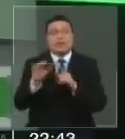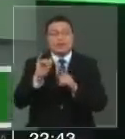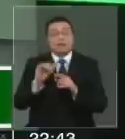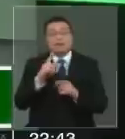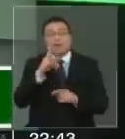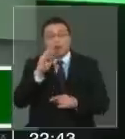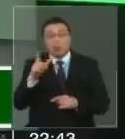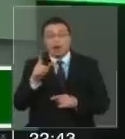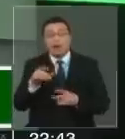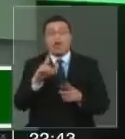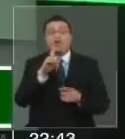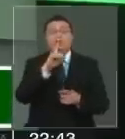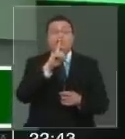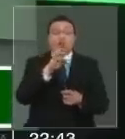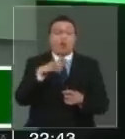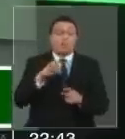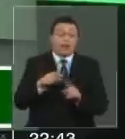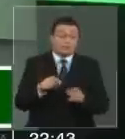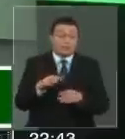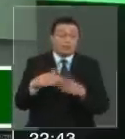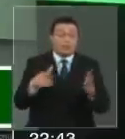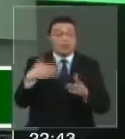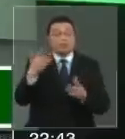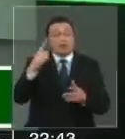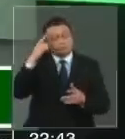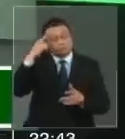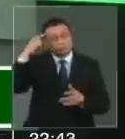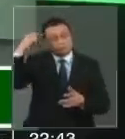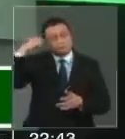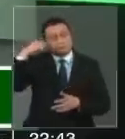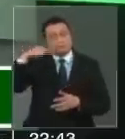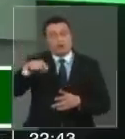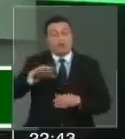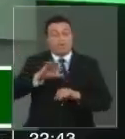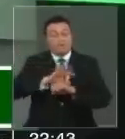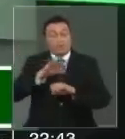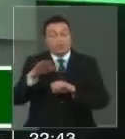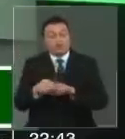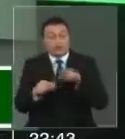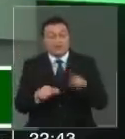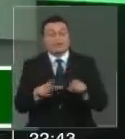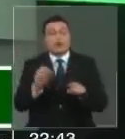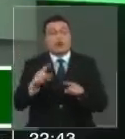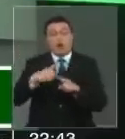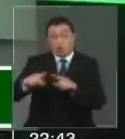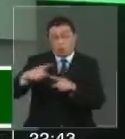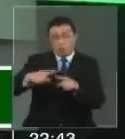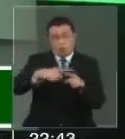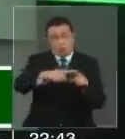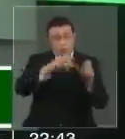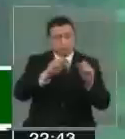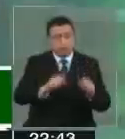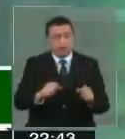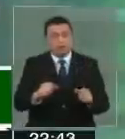vez, aparte de Tomás evidentemente, cuál fue el diagnóstico que hiciste? ¿Por qué esta fundación y no otra? Porque había muchas posibilidades.